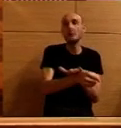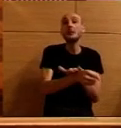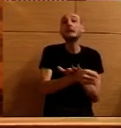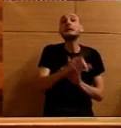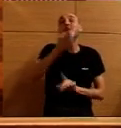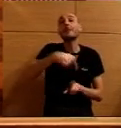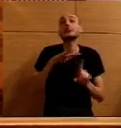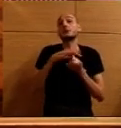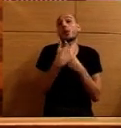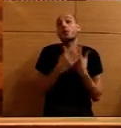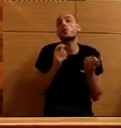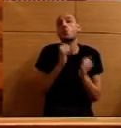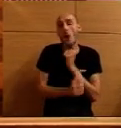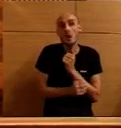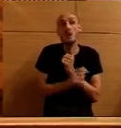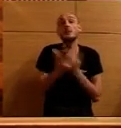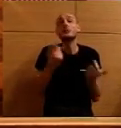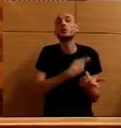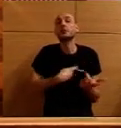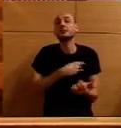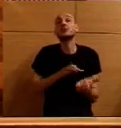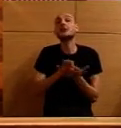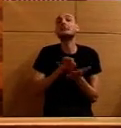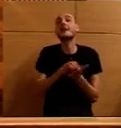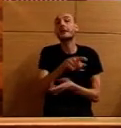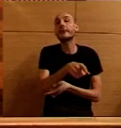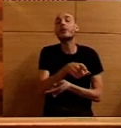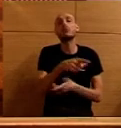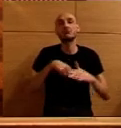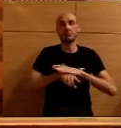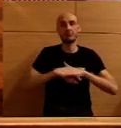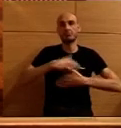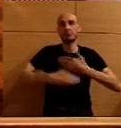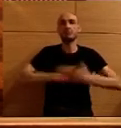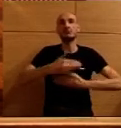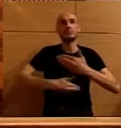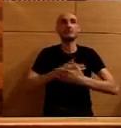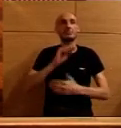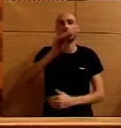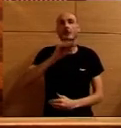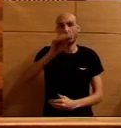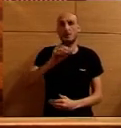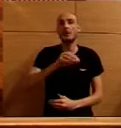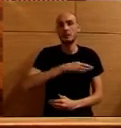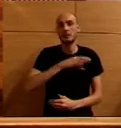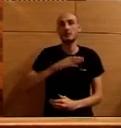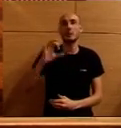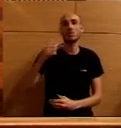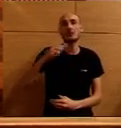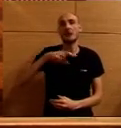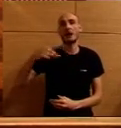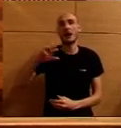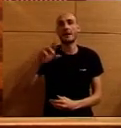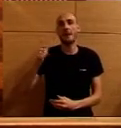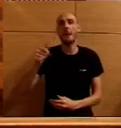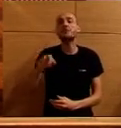lo requiere, y estas comisiones de servicio obviamente se tramitarán, señor Segarra, siguiendo